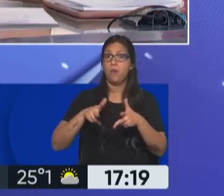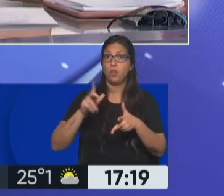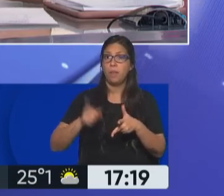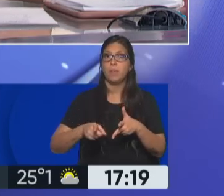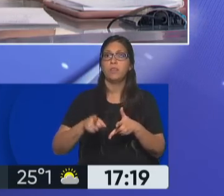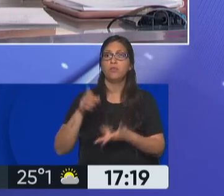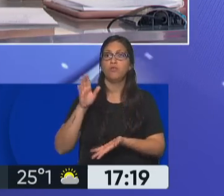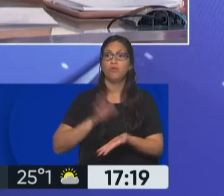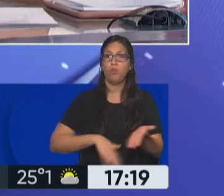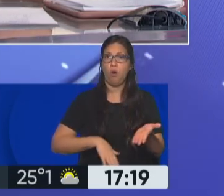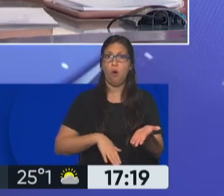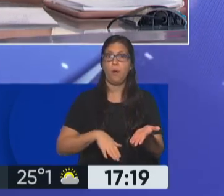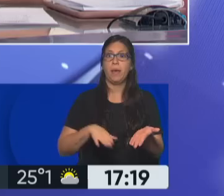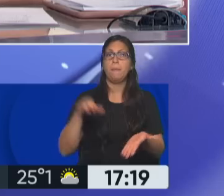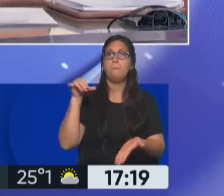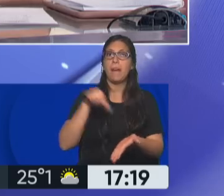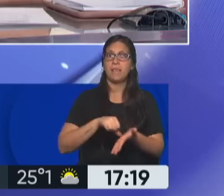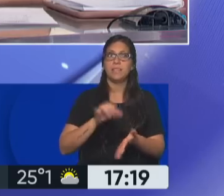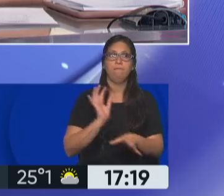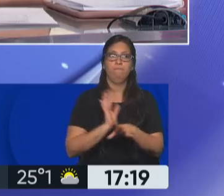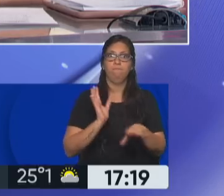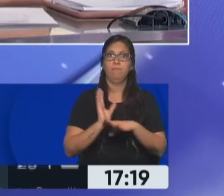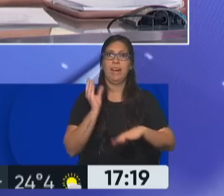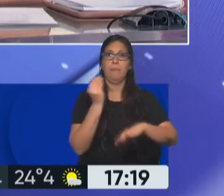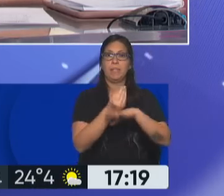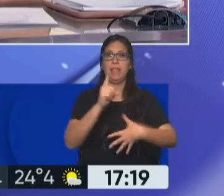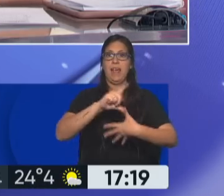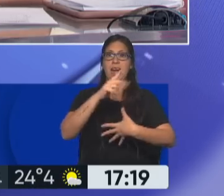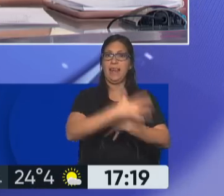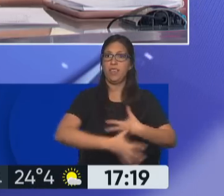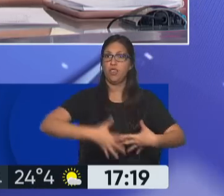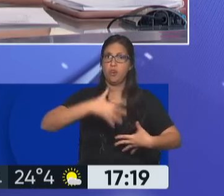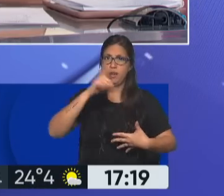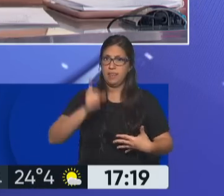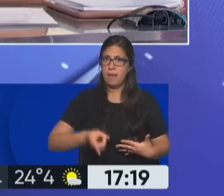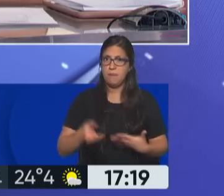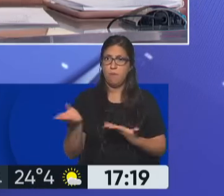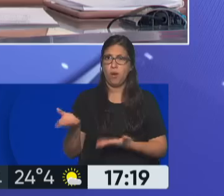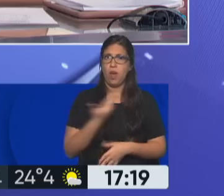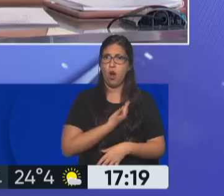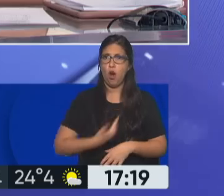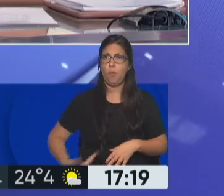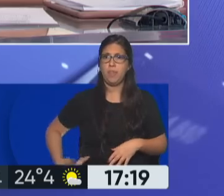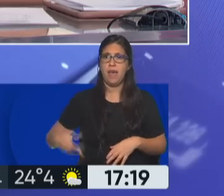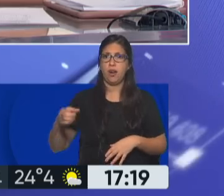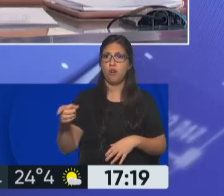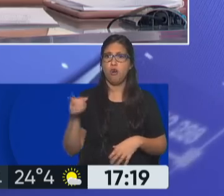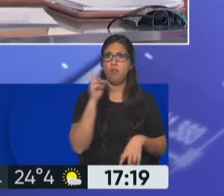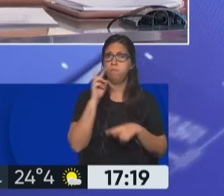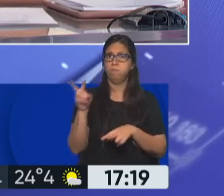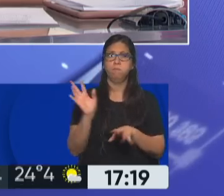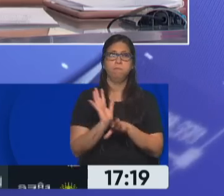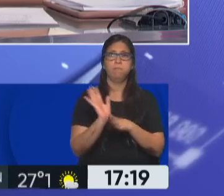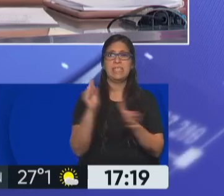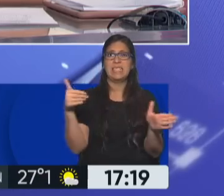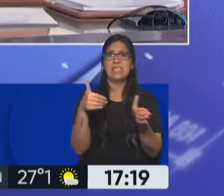por el país y lo que representa a nivel regional, sino justamente porque es un gobierno que se lo considera en todo caso un poco más cercano